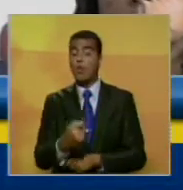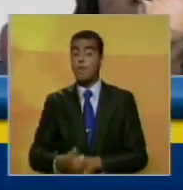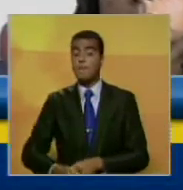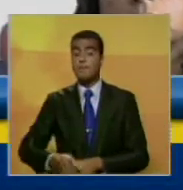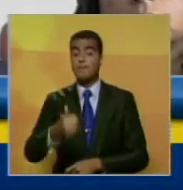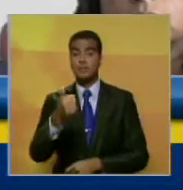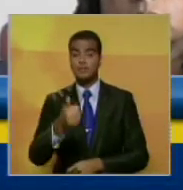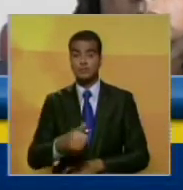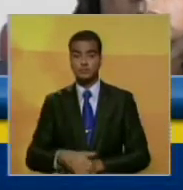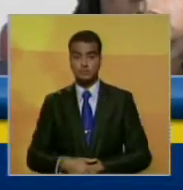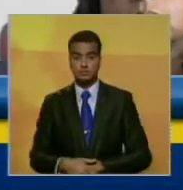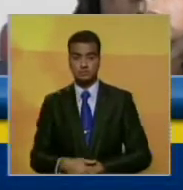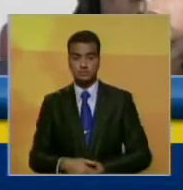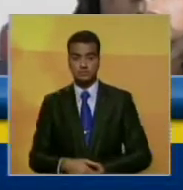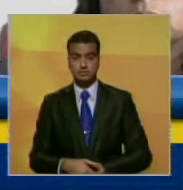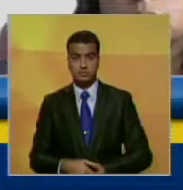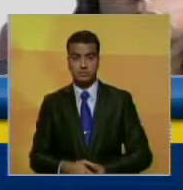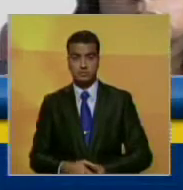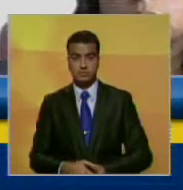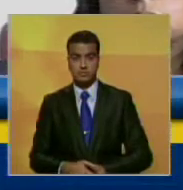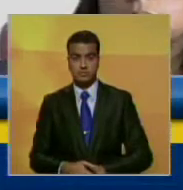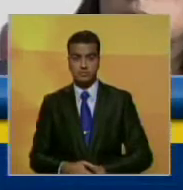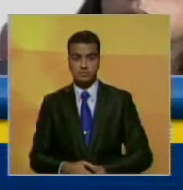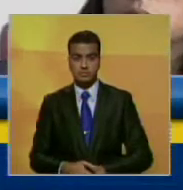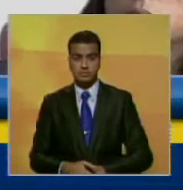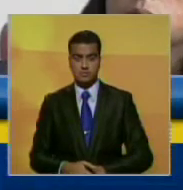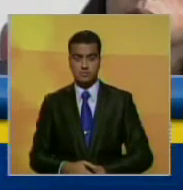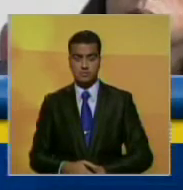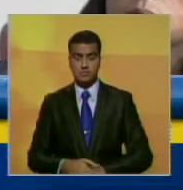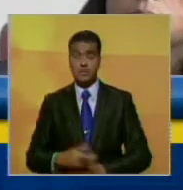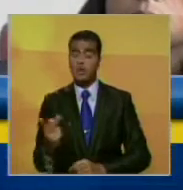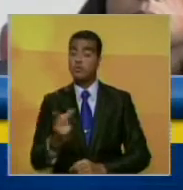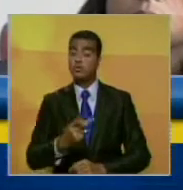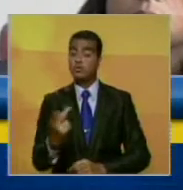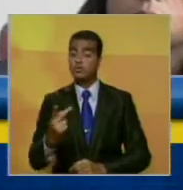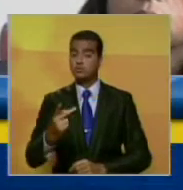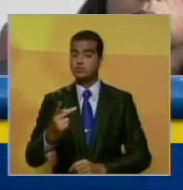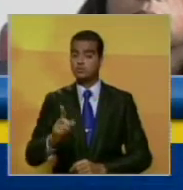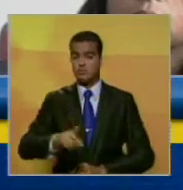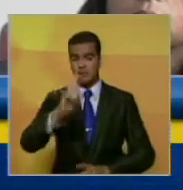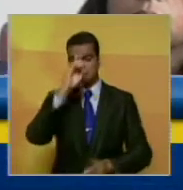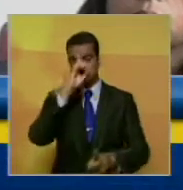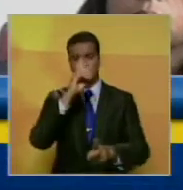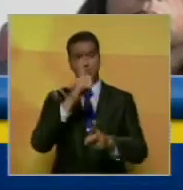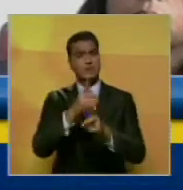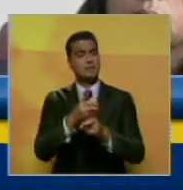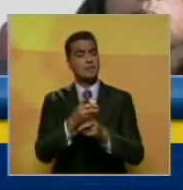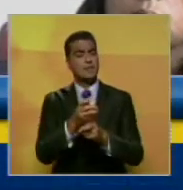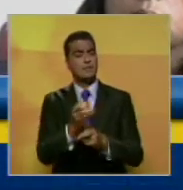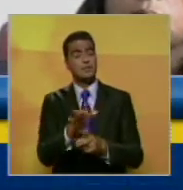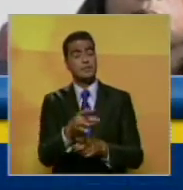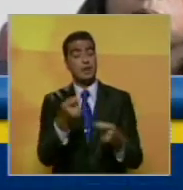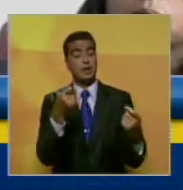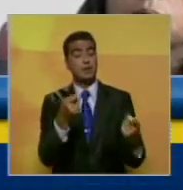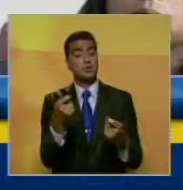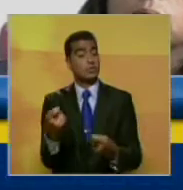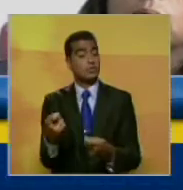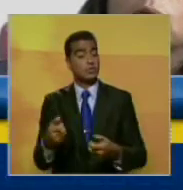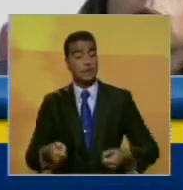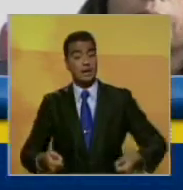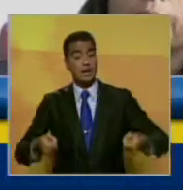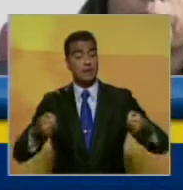mínimo nacional. Y ambos deben tener como referencia el costo de